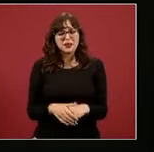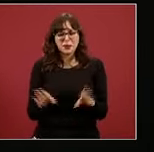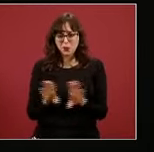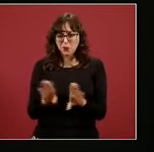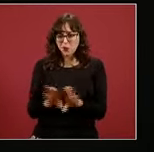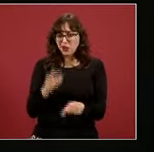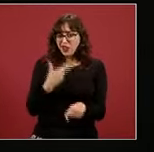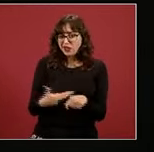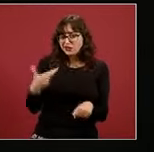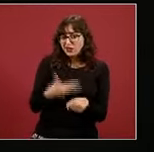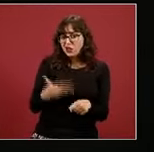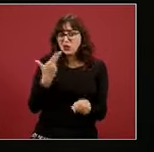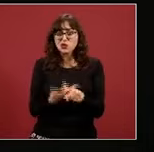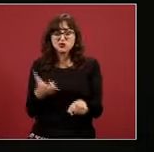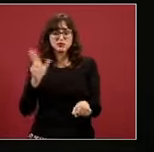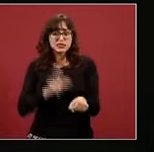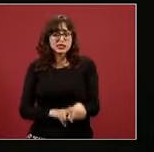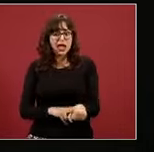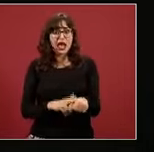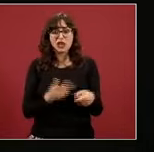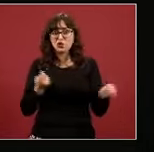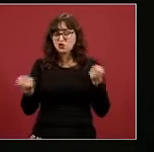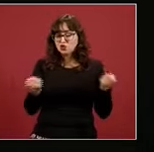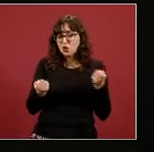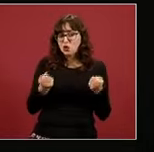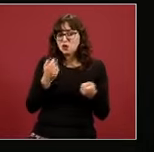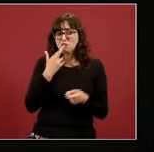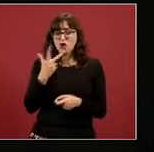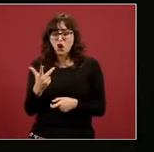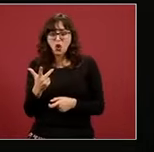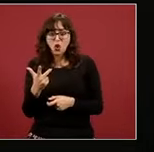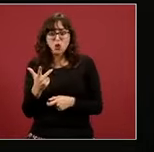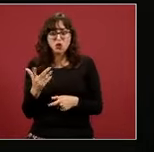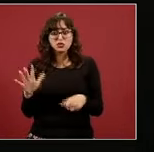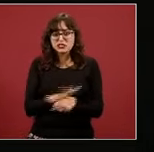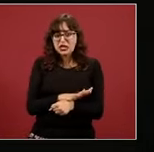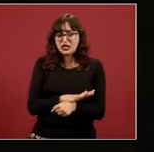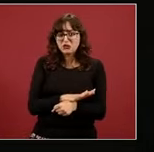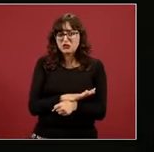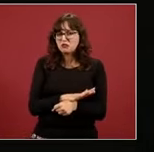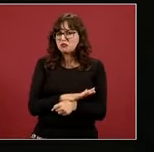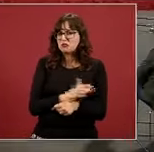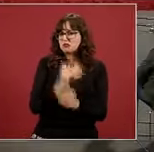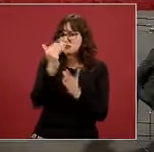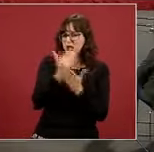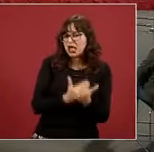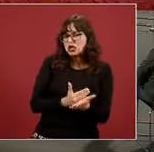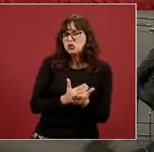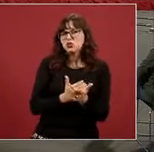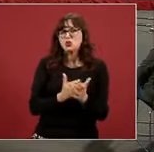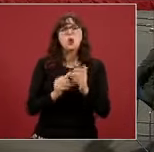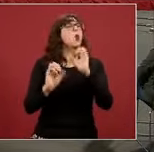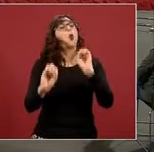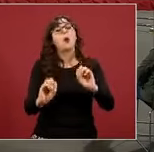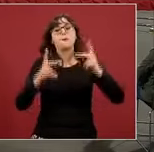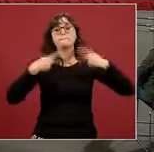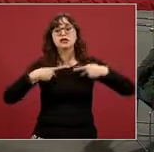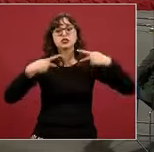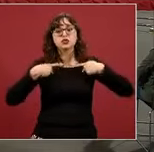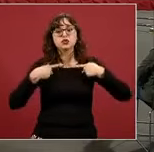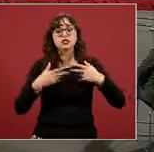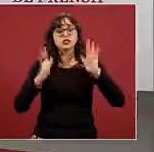que los hospitales también allá se llenen menos, o si es un poco, digamos, porque la gente ya ha aprendido cómo